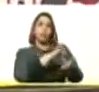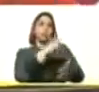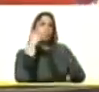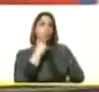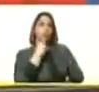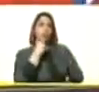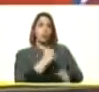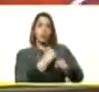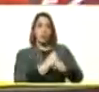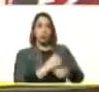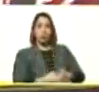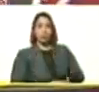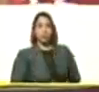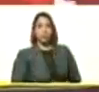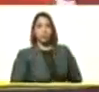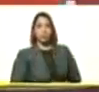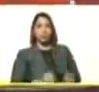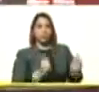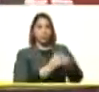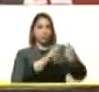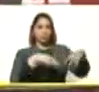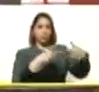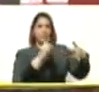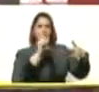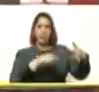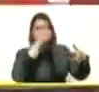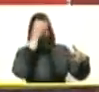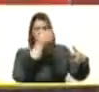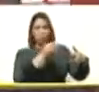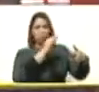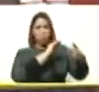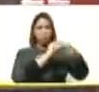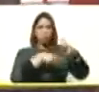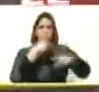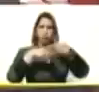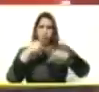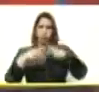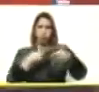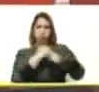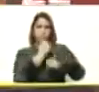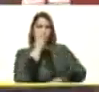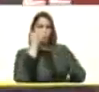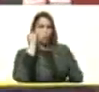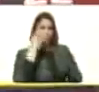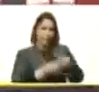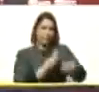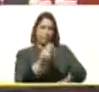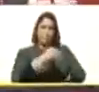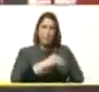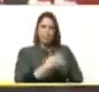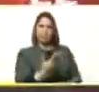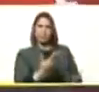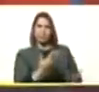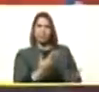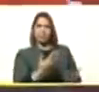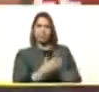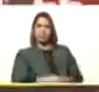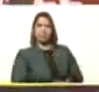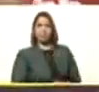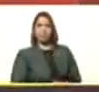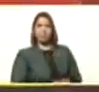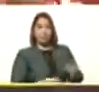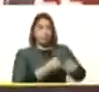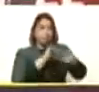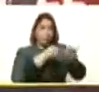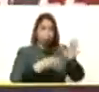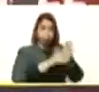bolivariana, con su vanguardia, que son los consejos productivos de trabajadores y trabajadoras, para hacer más con menos, para hacer